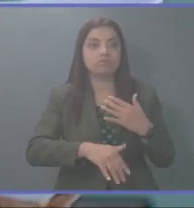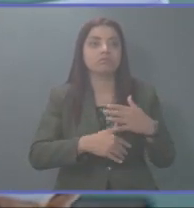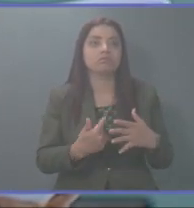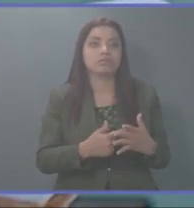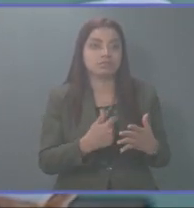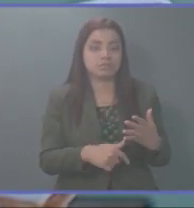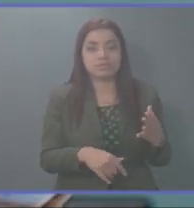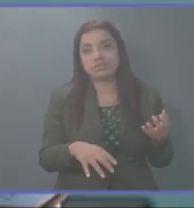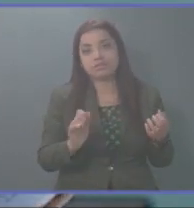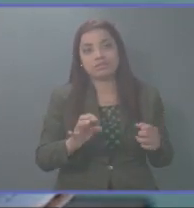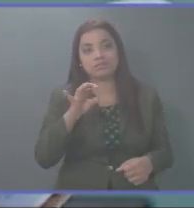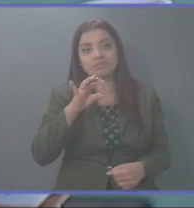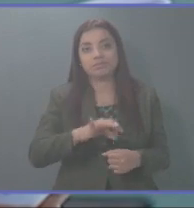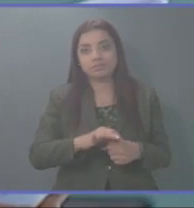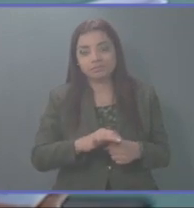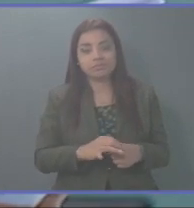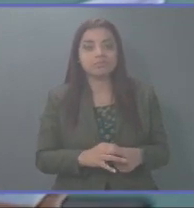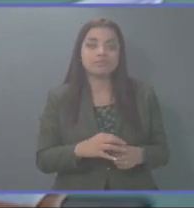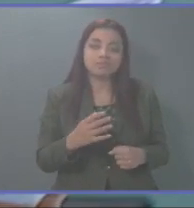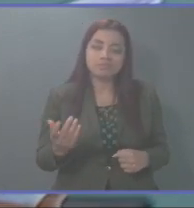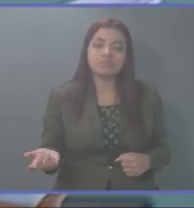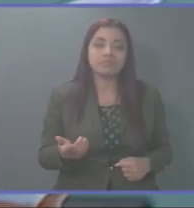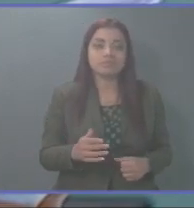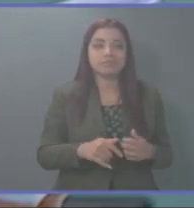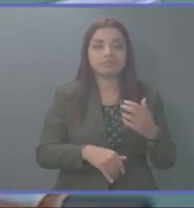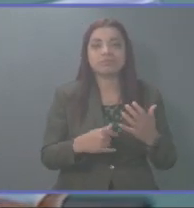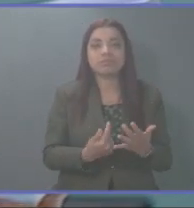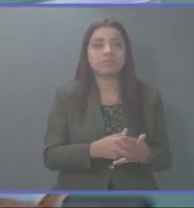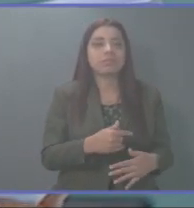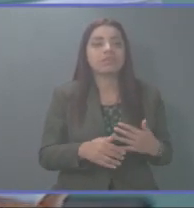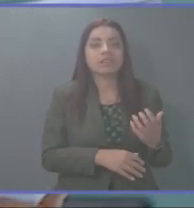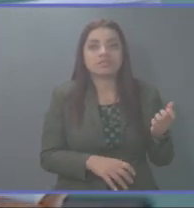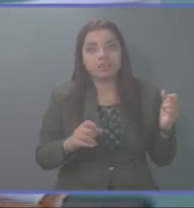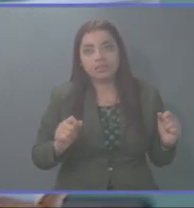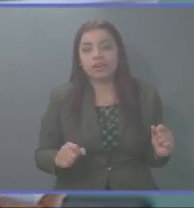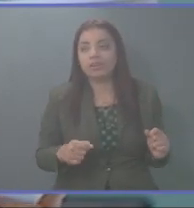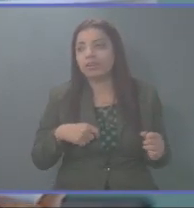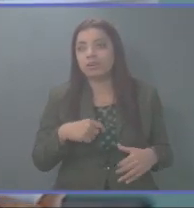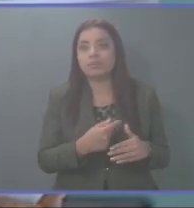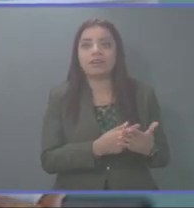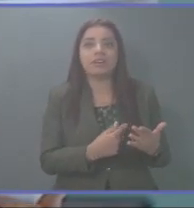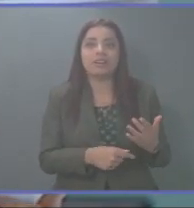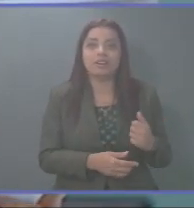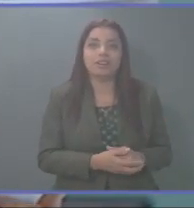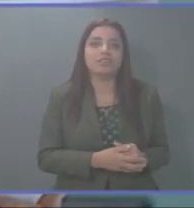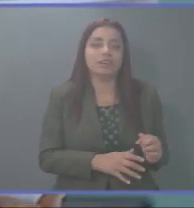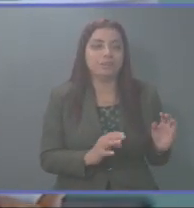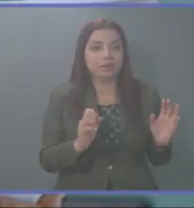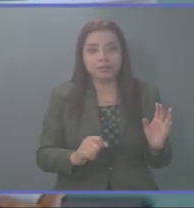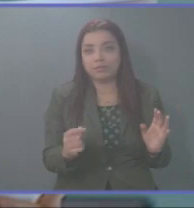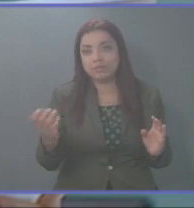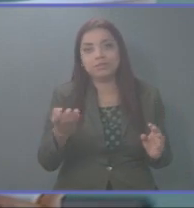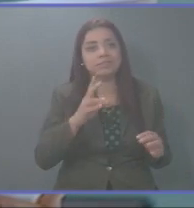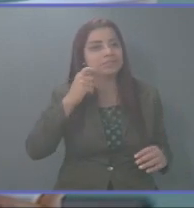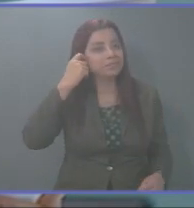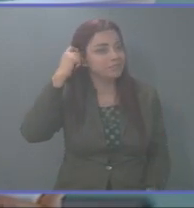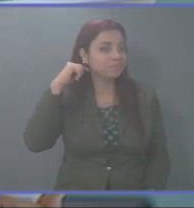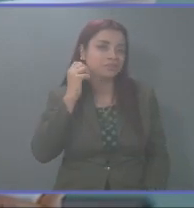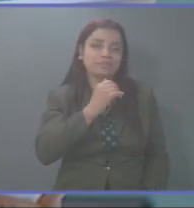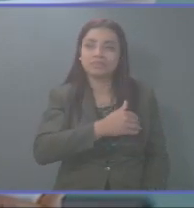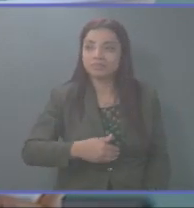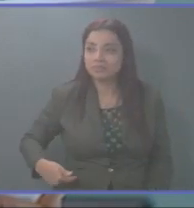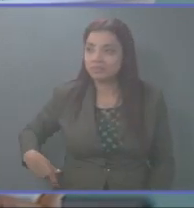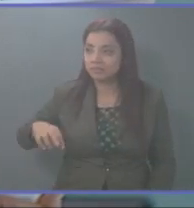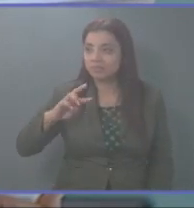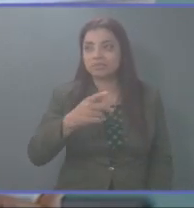material electoral. 1. Para la elección presidencial, 2 papeletas de votación. Para la elección de presidente y vicepresidente